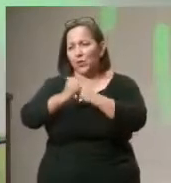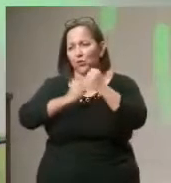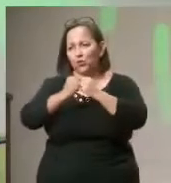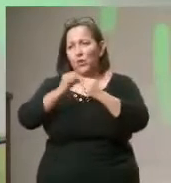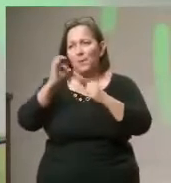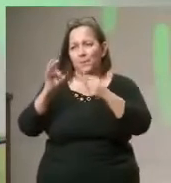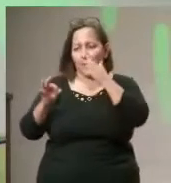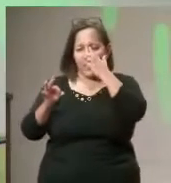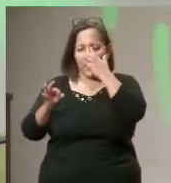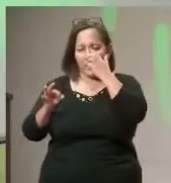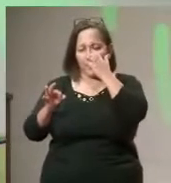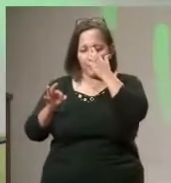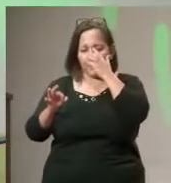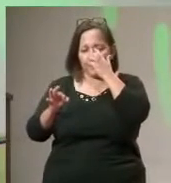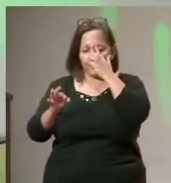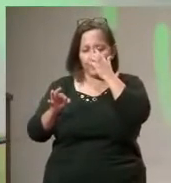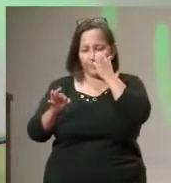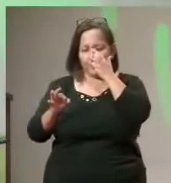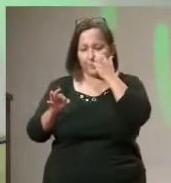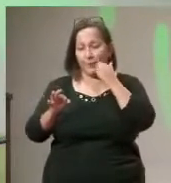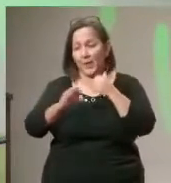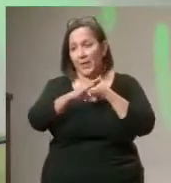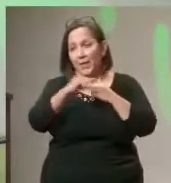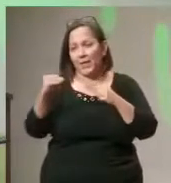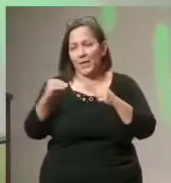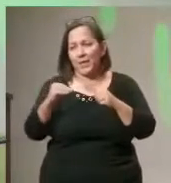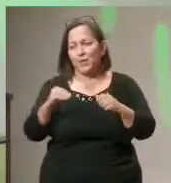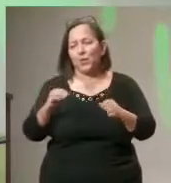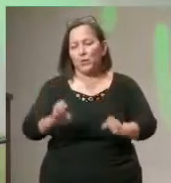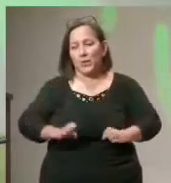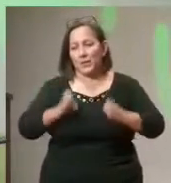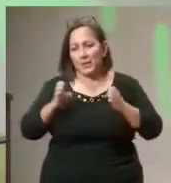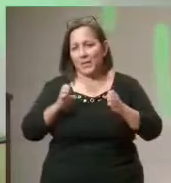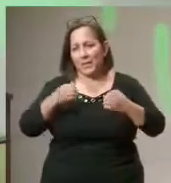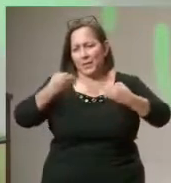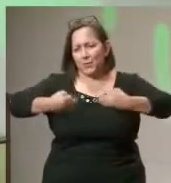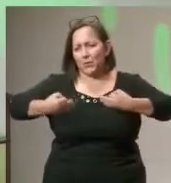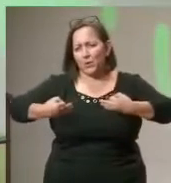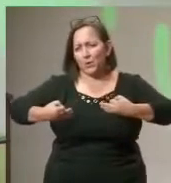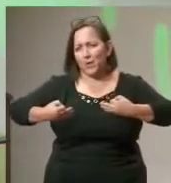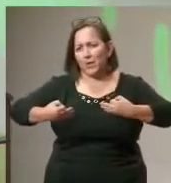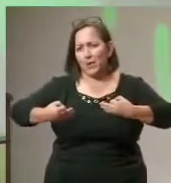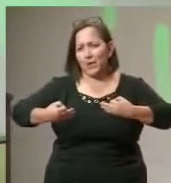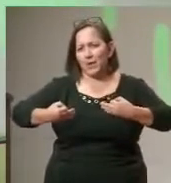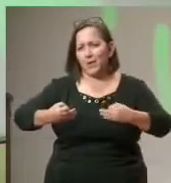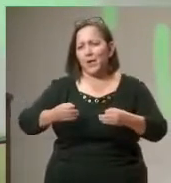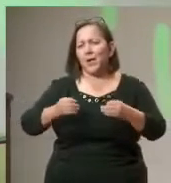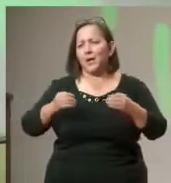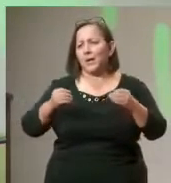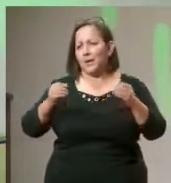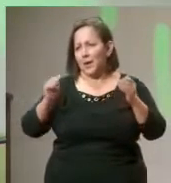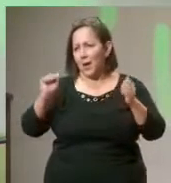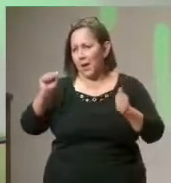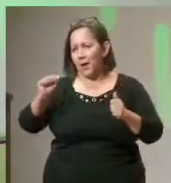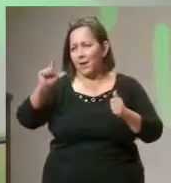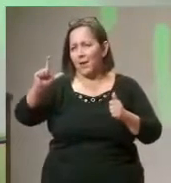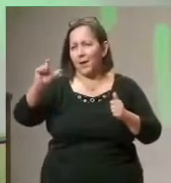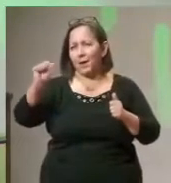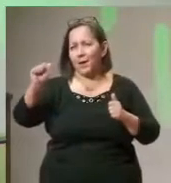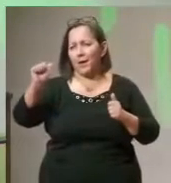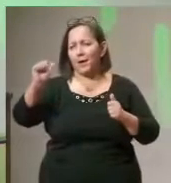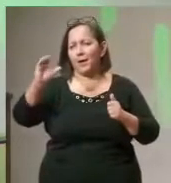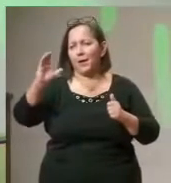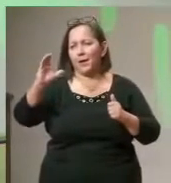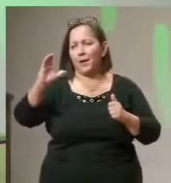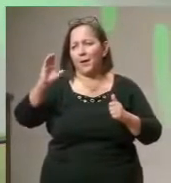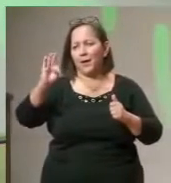bien, y en cuanto exista esa disponibilidad de alcantarillado sanitario, que nos